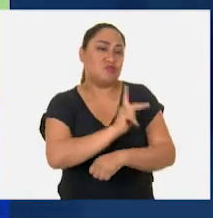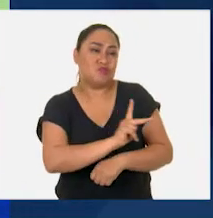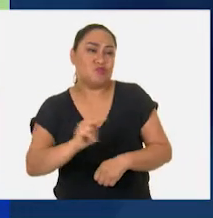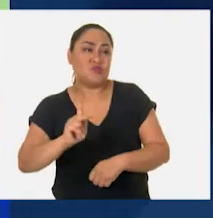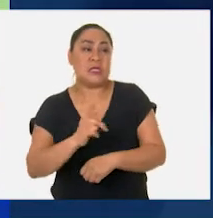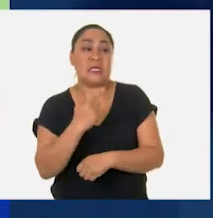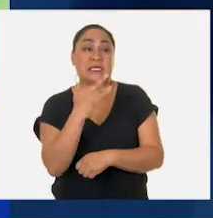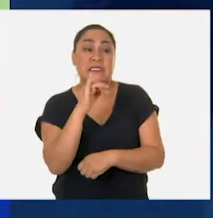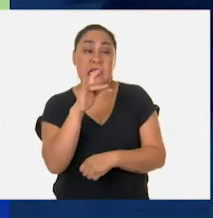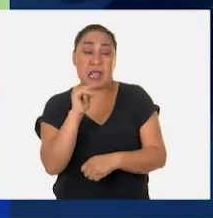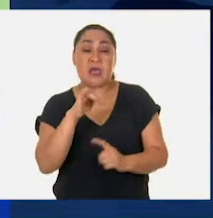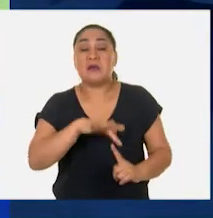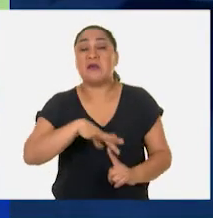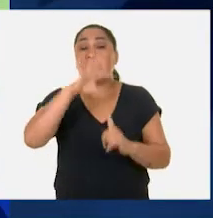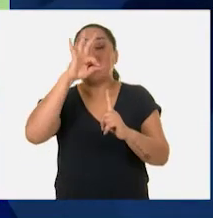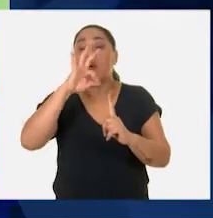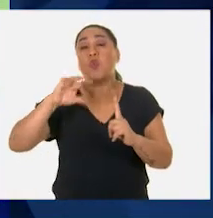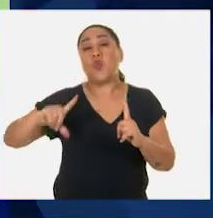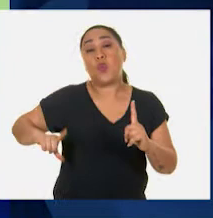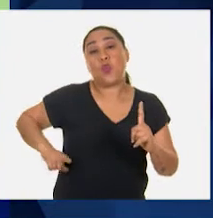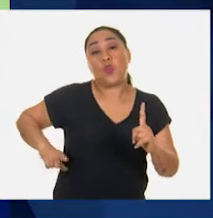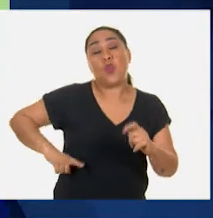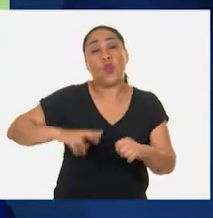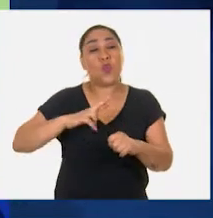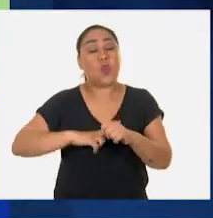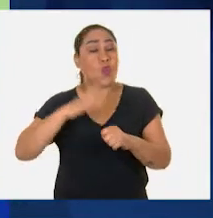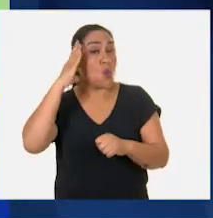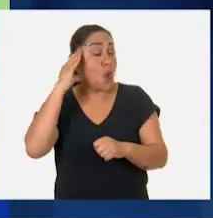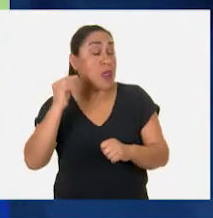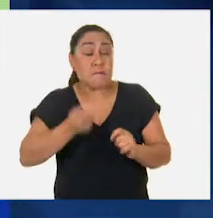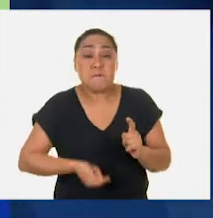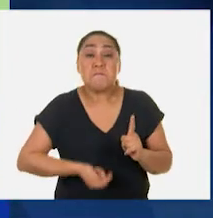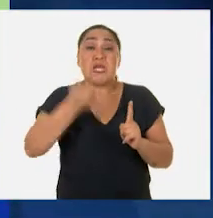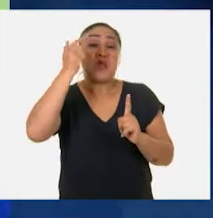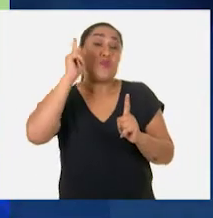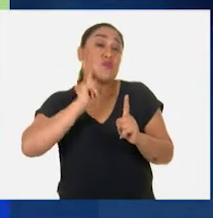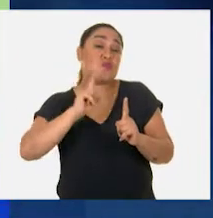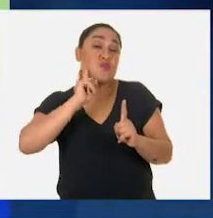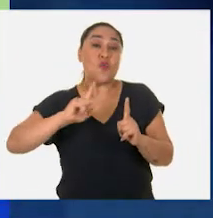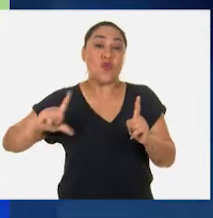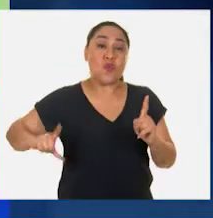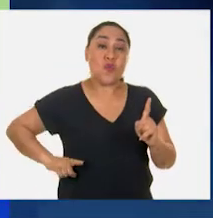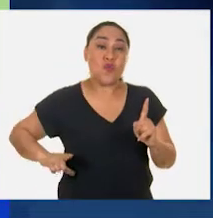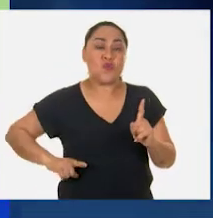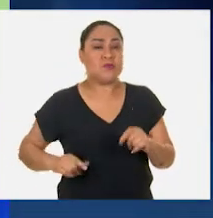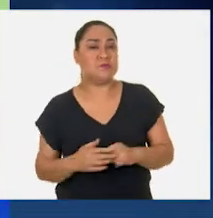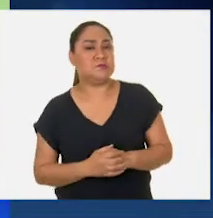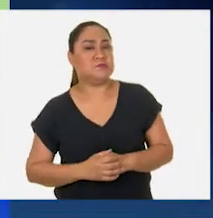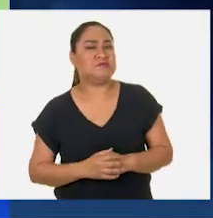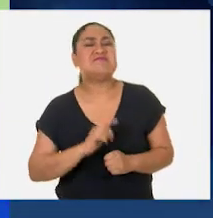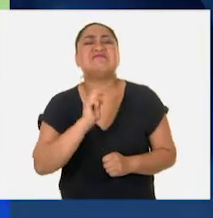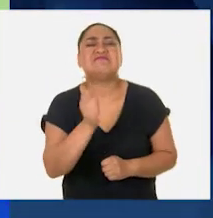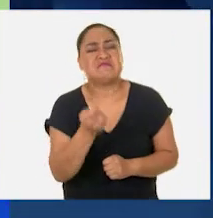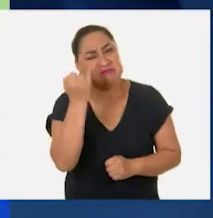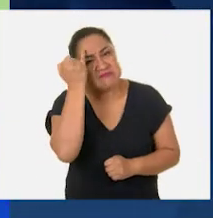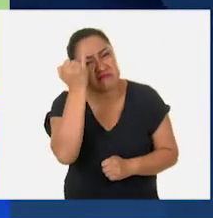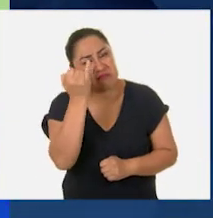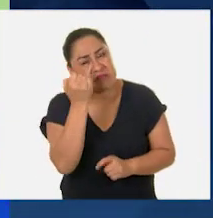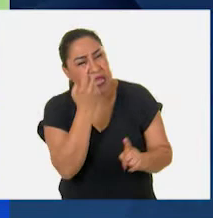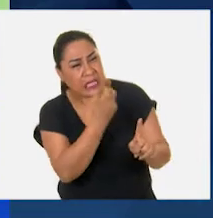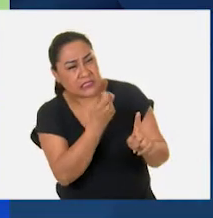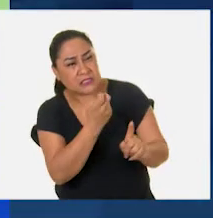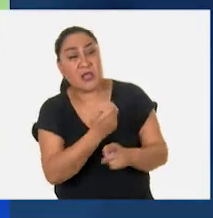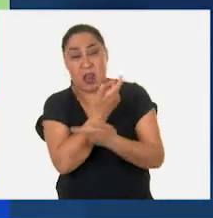Álvarez fue electa gobernadora de Colima. Fue la primera mujer en ocupar este cargo. ¿Qué será? ¿Libertad, fraternidad o